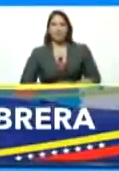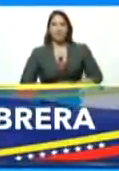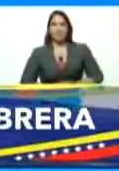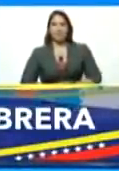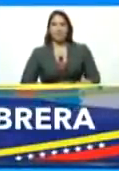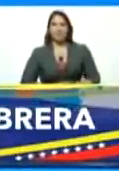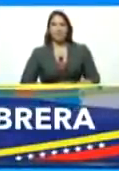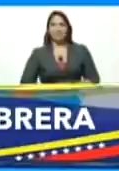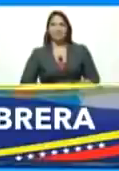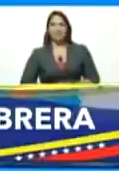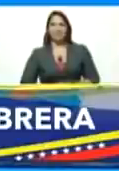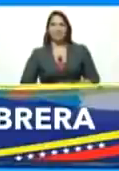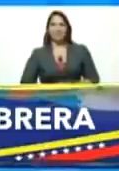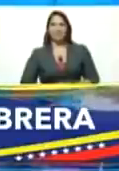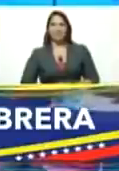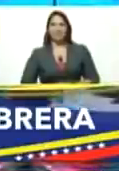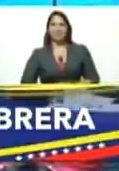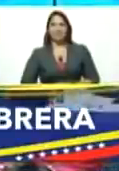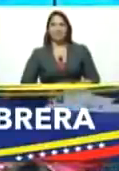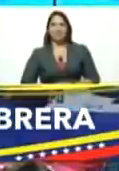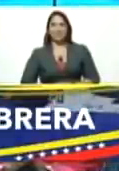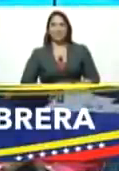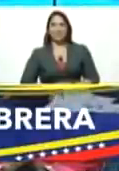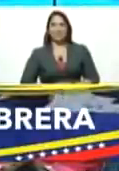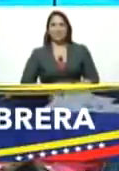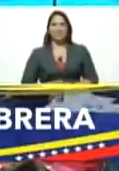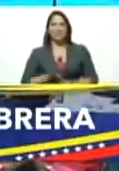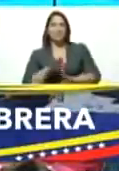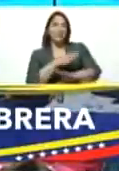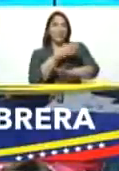y hay que querer estará rara rara